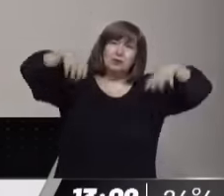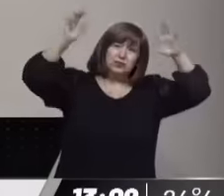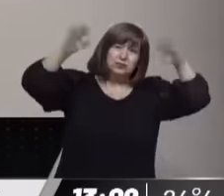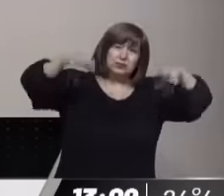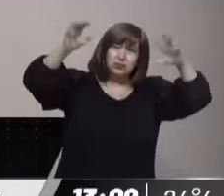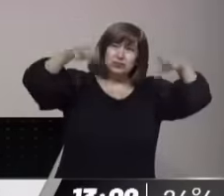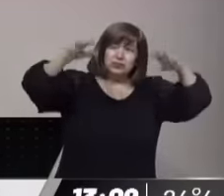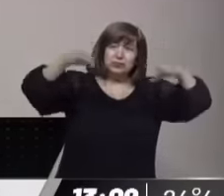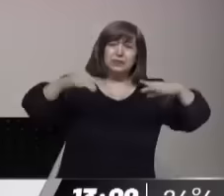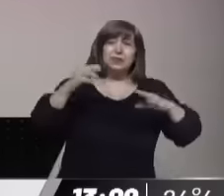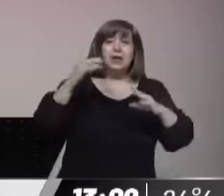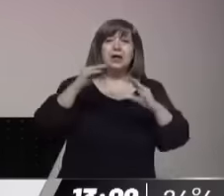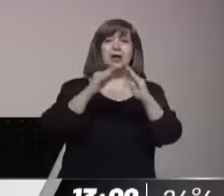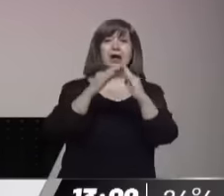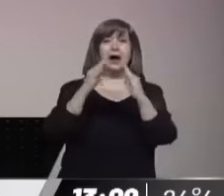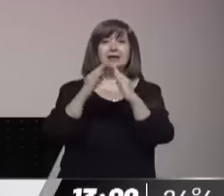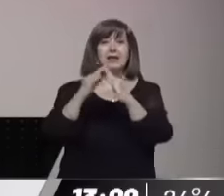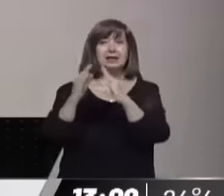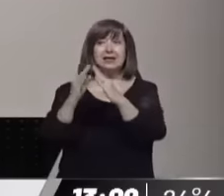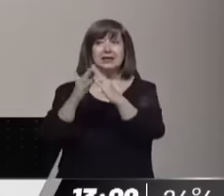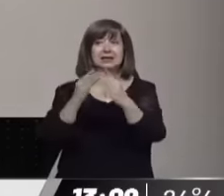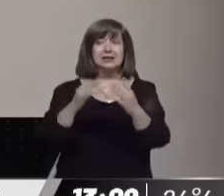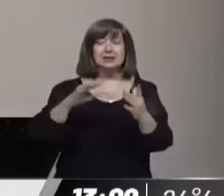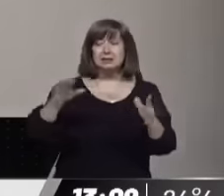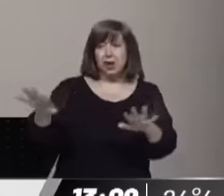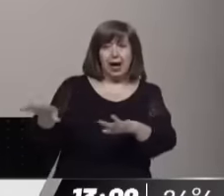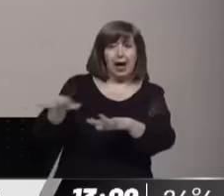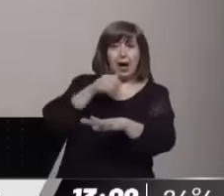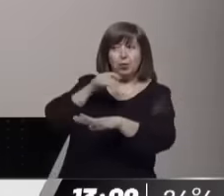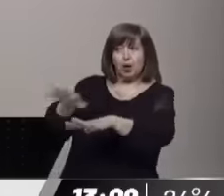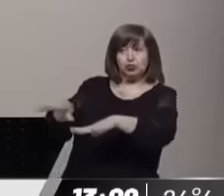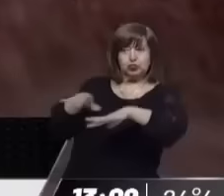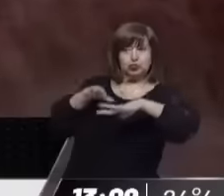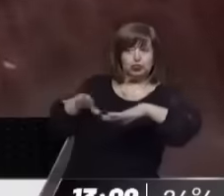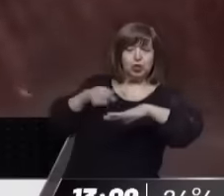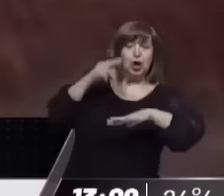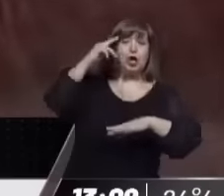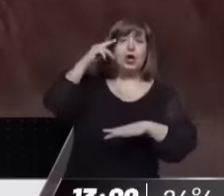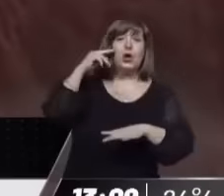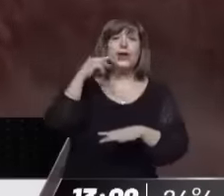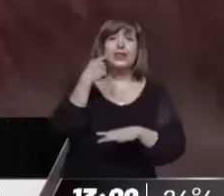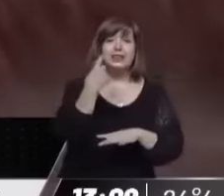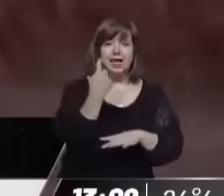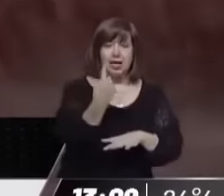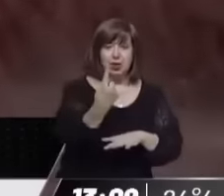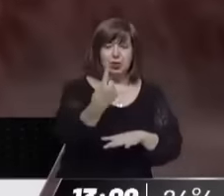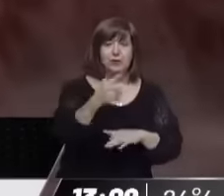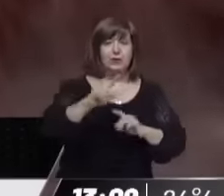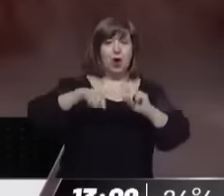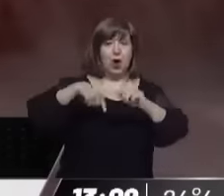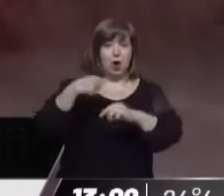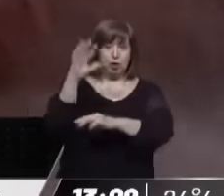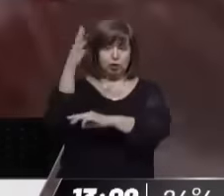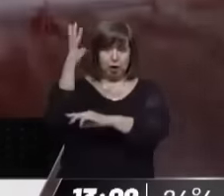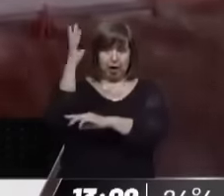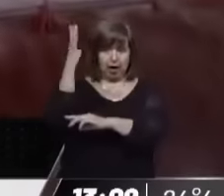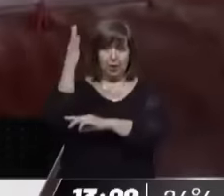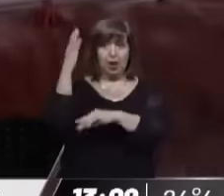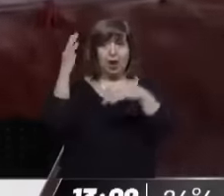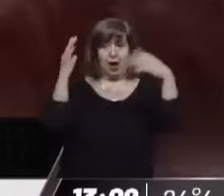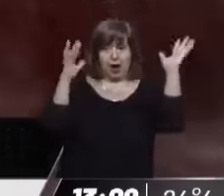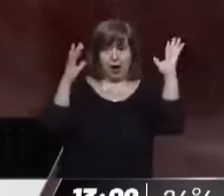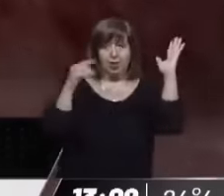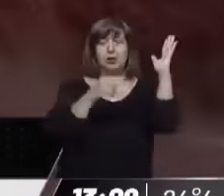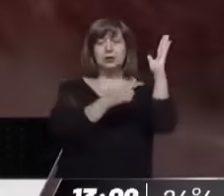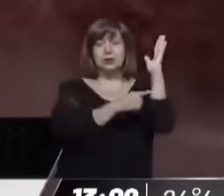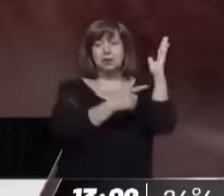viviendas anegadas con filtraciones de techos, casas totalmente inundada. La deforestación de los árboles es otra consecuencia grave. En las zonas afectadas